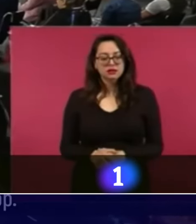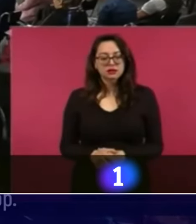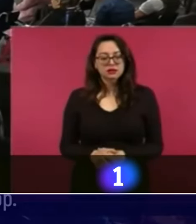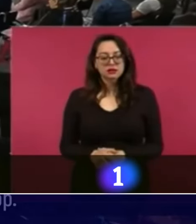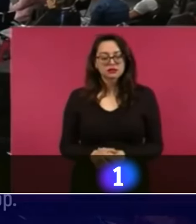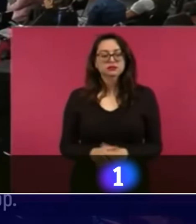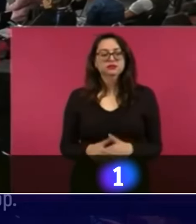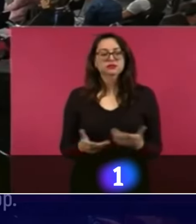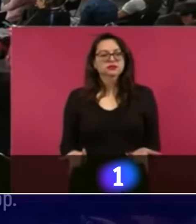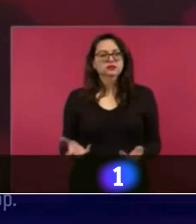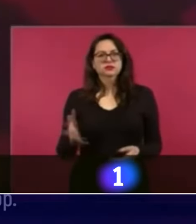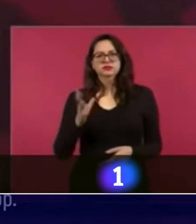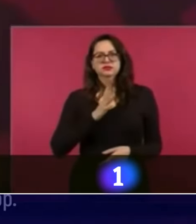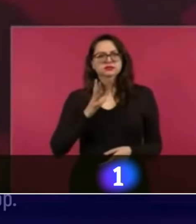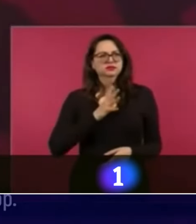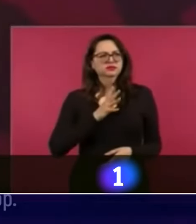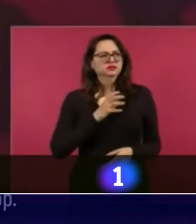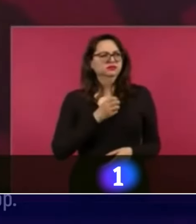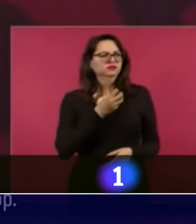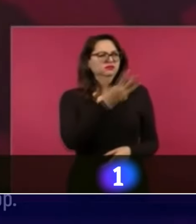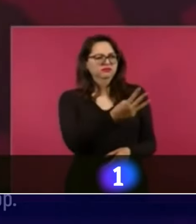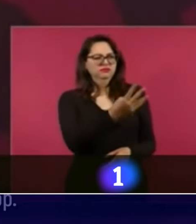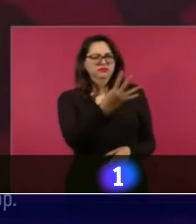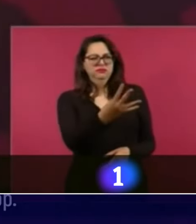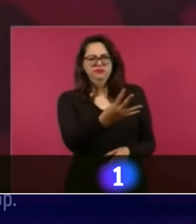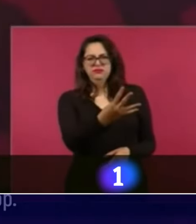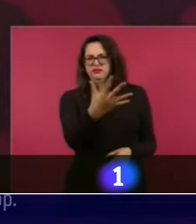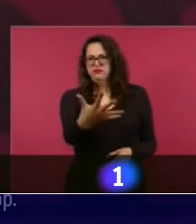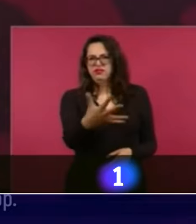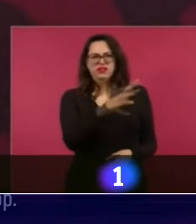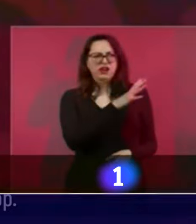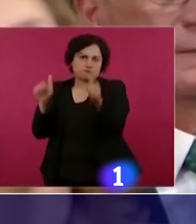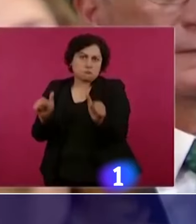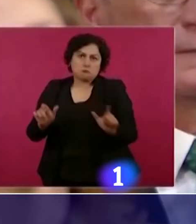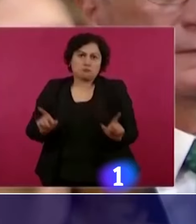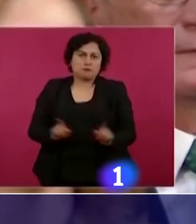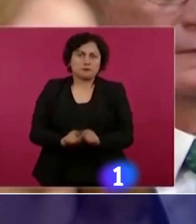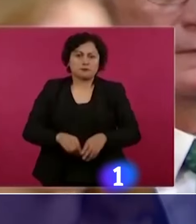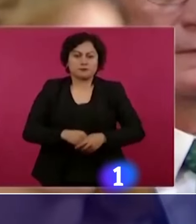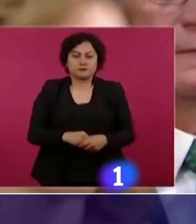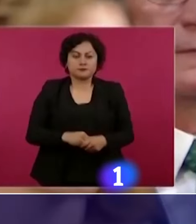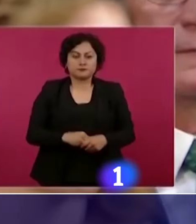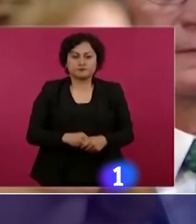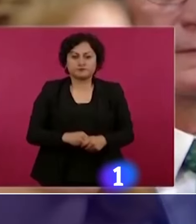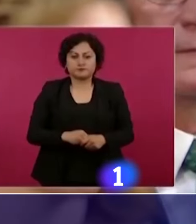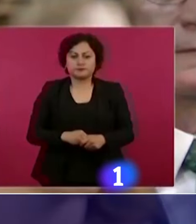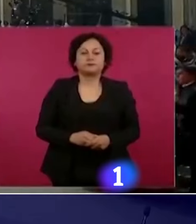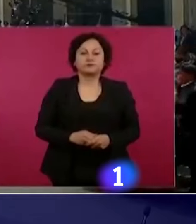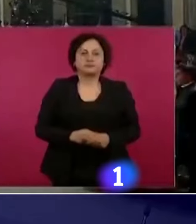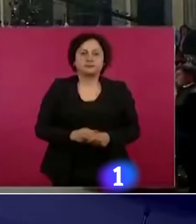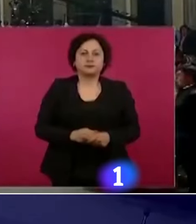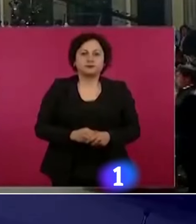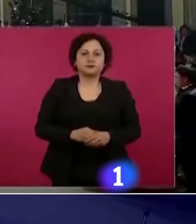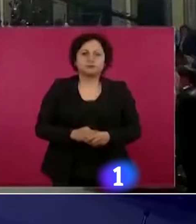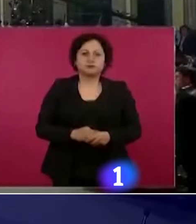de la intromisión, ha dicho, de López Obrador en asuntos internos de Ecuador, mientras México ha aplazado a este jueves su denuncia